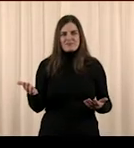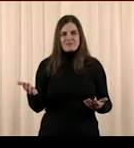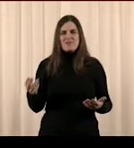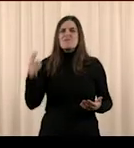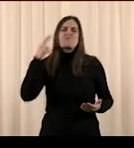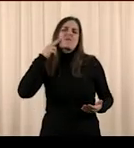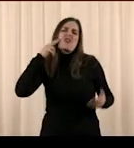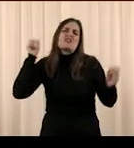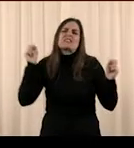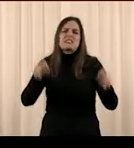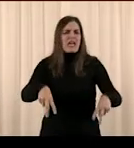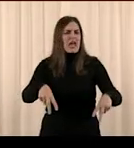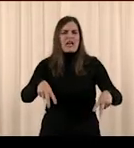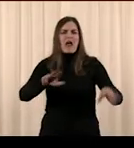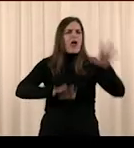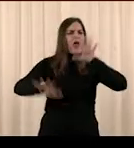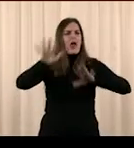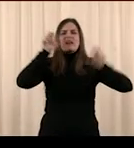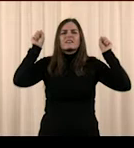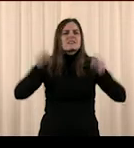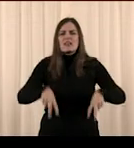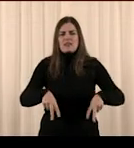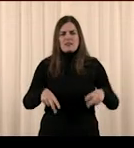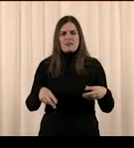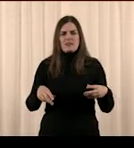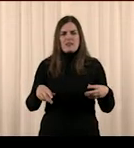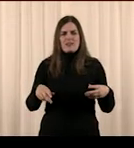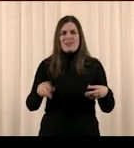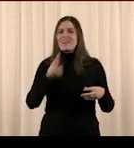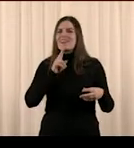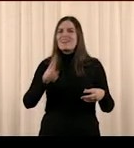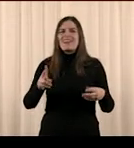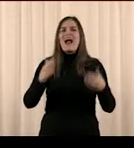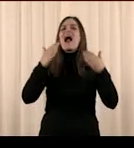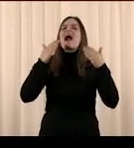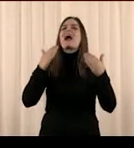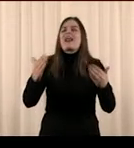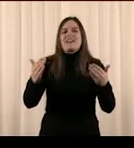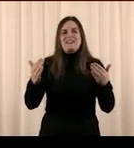No tener miedo ni confusión en esta vida, sino gratitud.